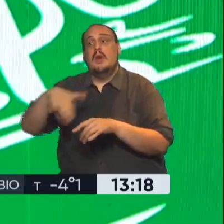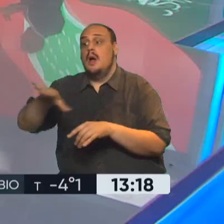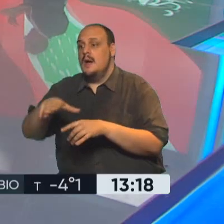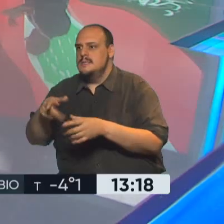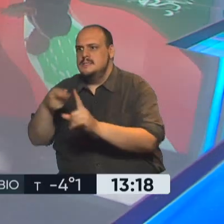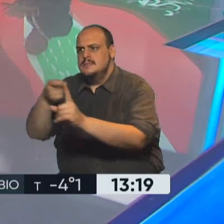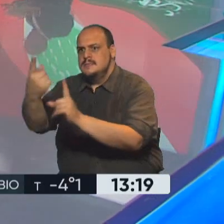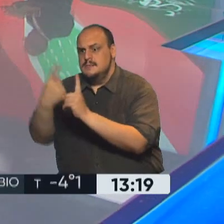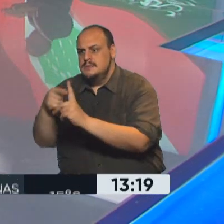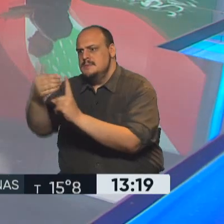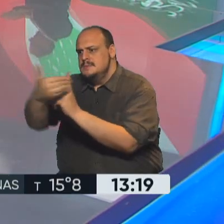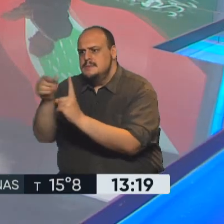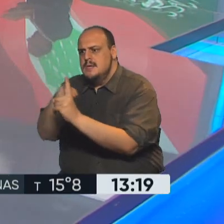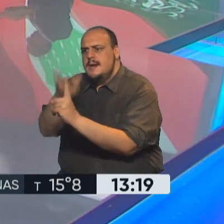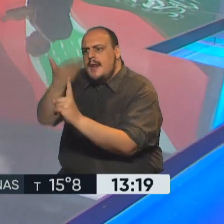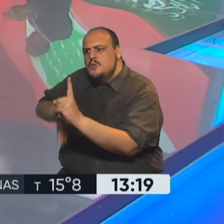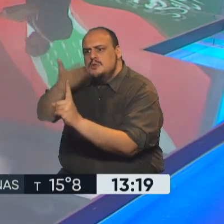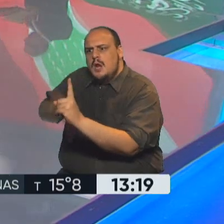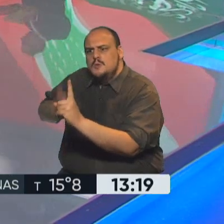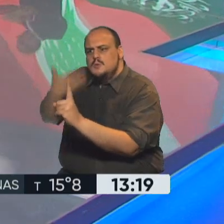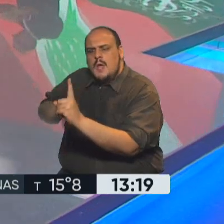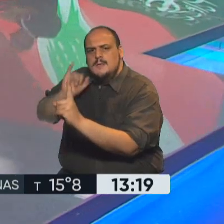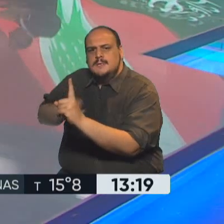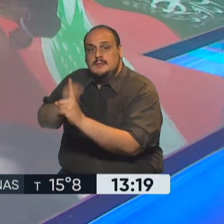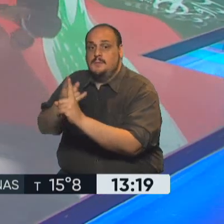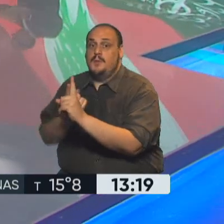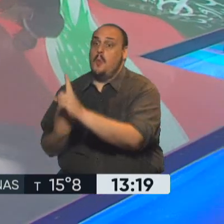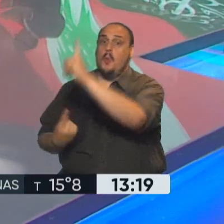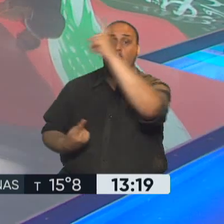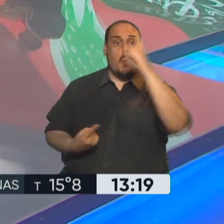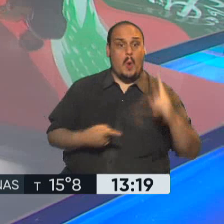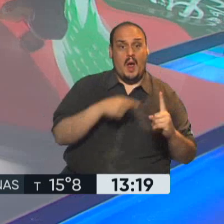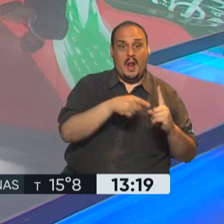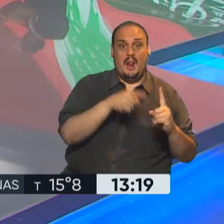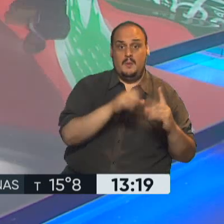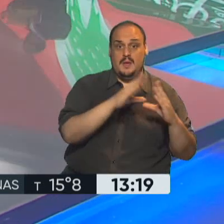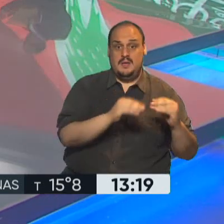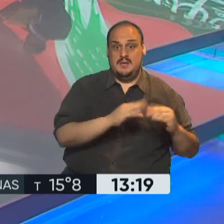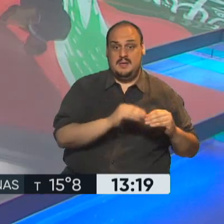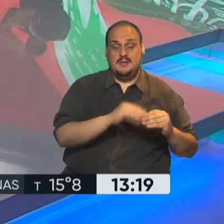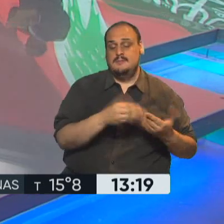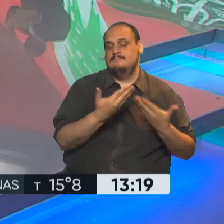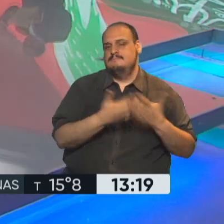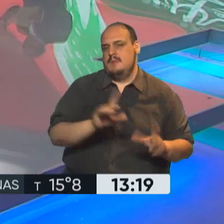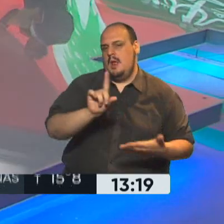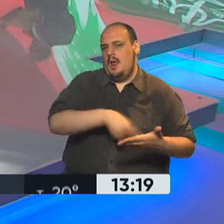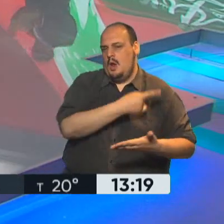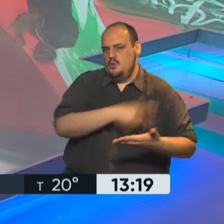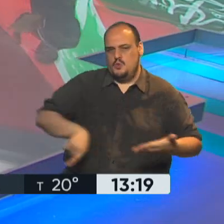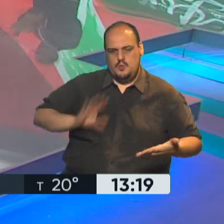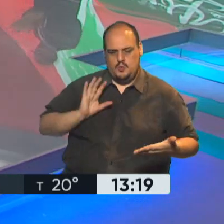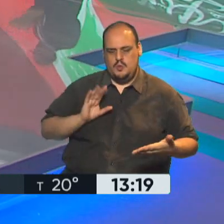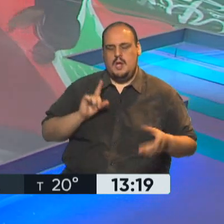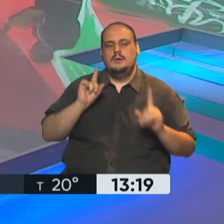renunciar a su cargo. Al volver a Beirut, obviamente Hariri ya anula su renuncia, pero el